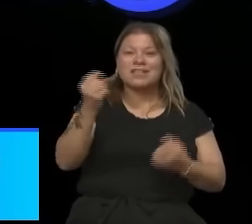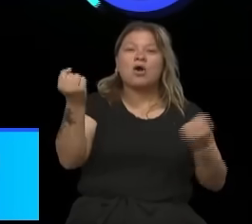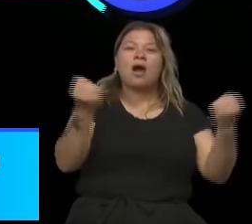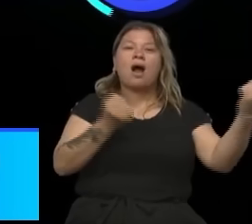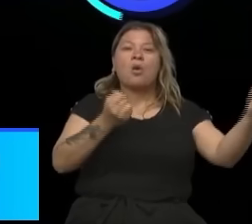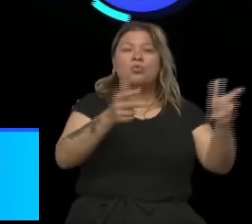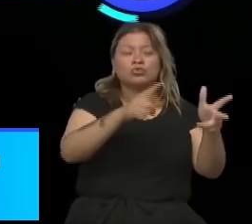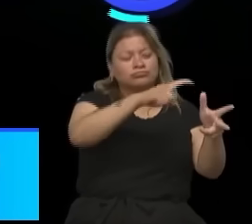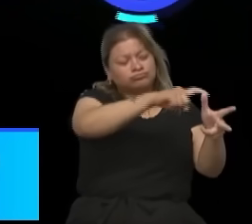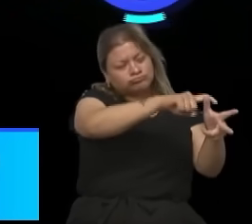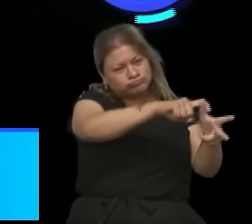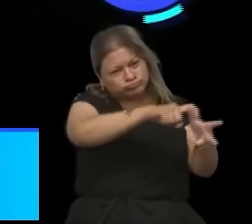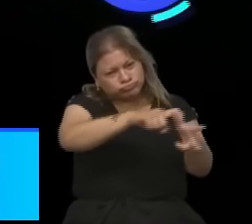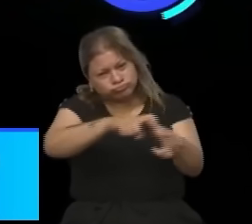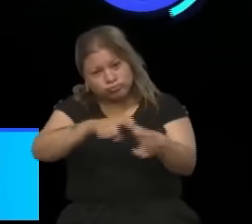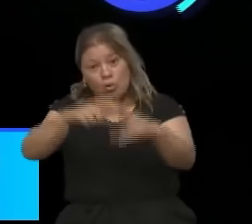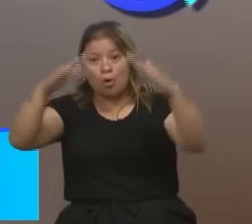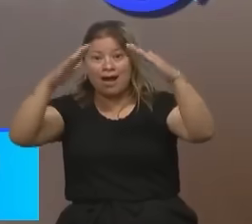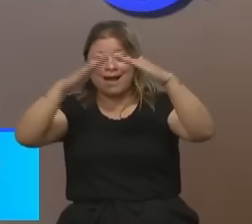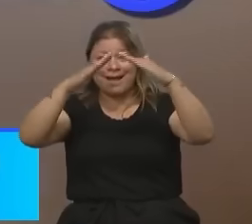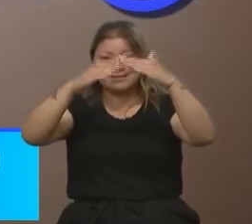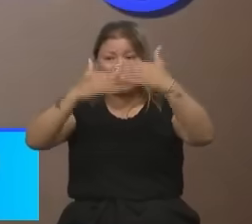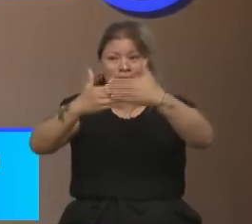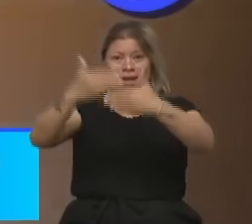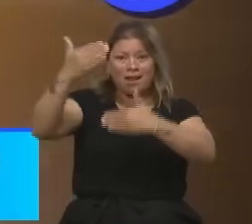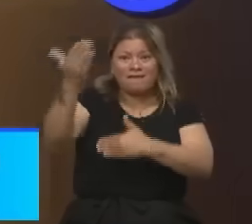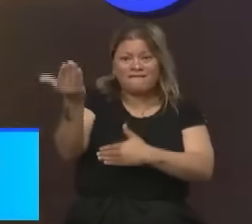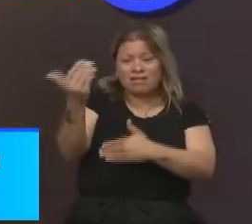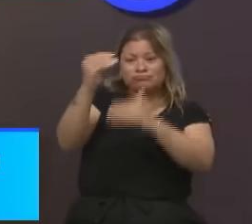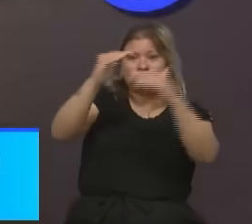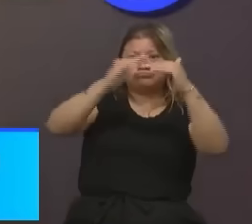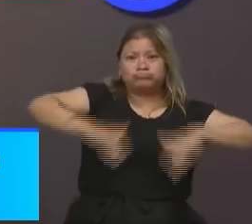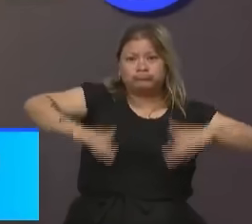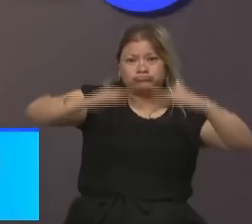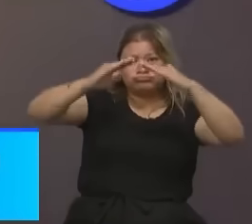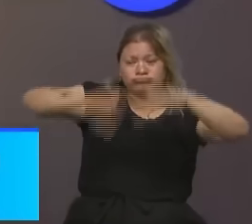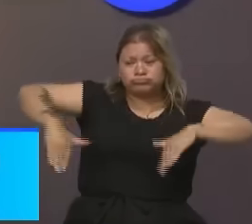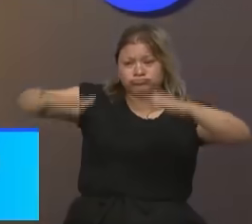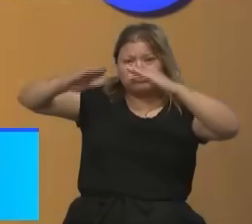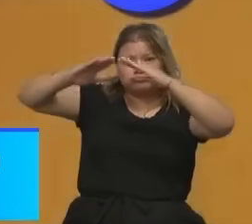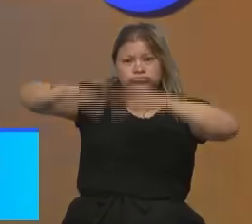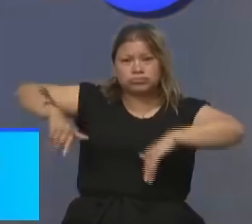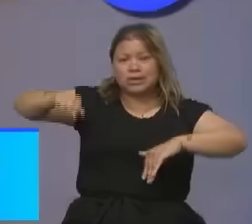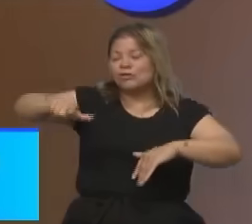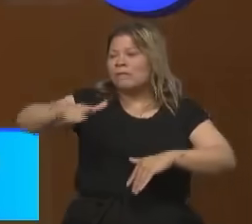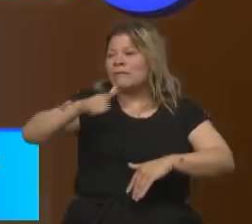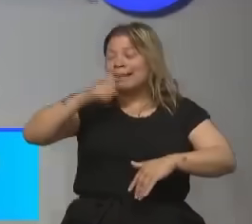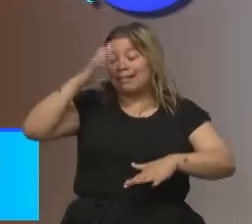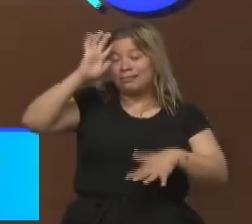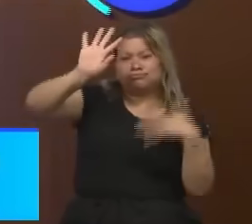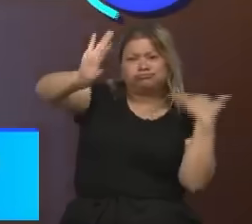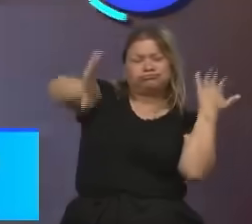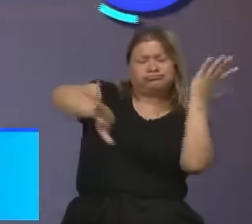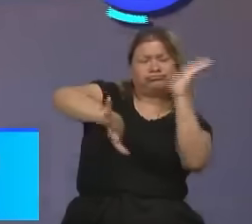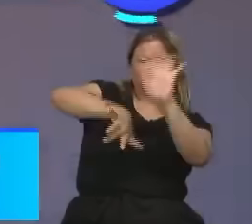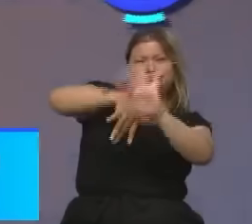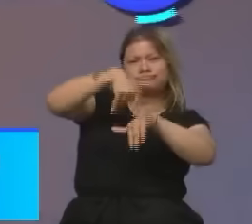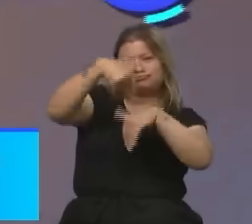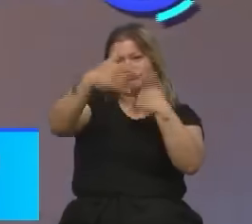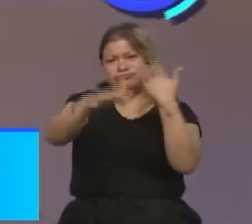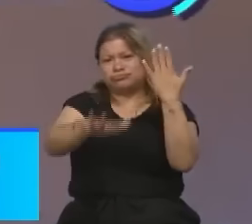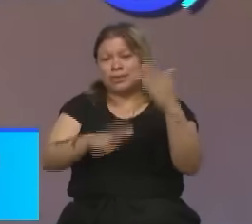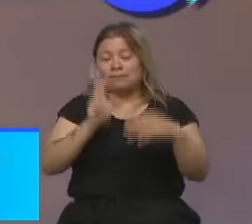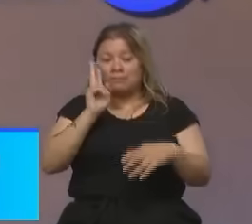que le faltan incluso hasta paredes, es donde se dan y es donde todo se torna apocalíptico, donde vemos cientos